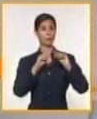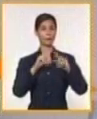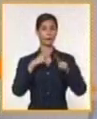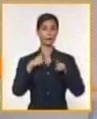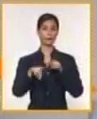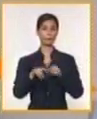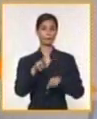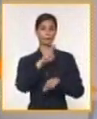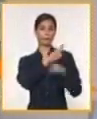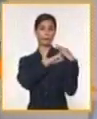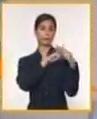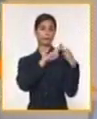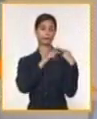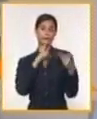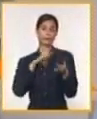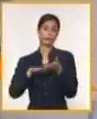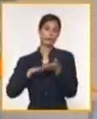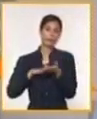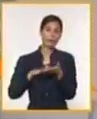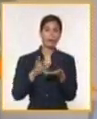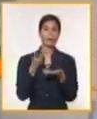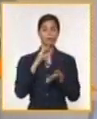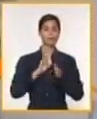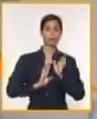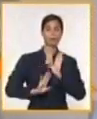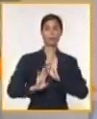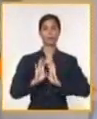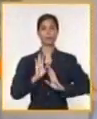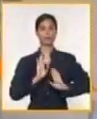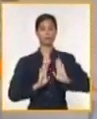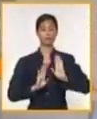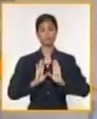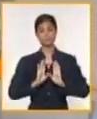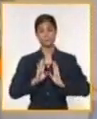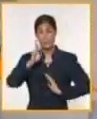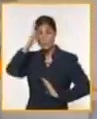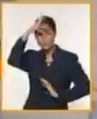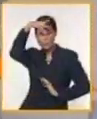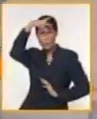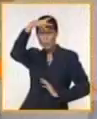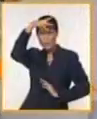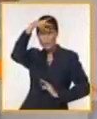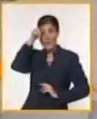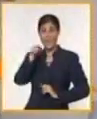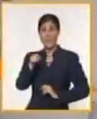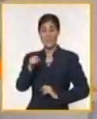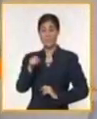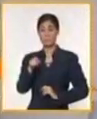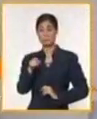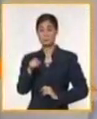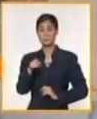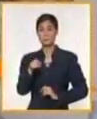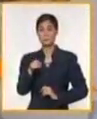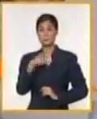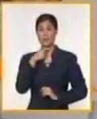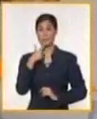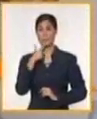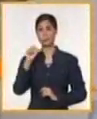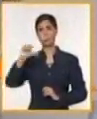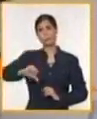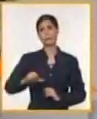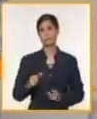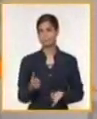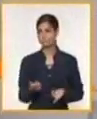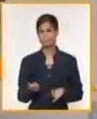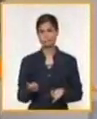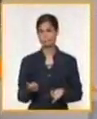irresponsables. Trump en algún momento parece que no es ni siquiera un político con responsabilidad en Estados Unidos, no